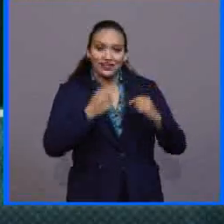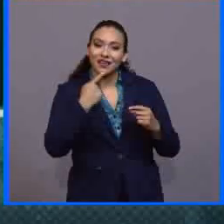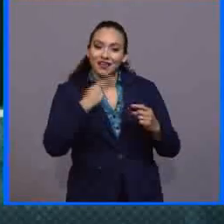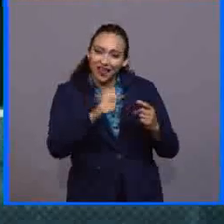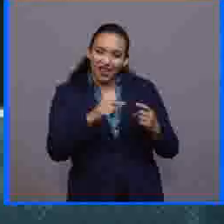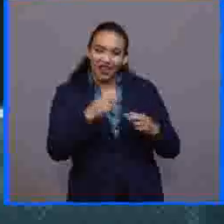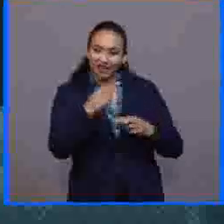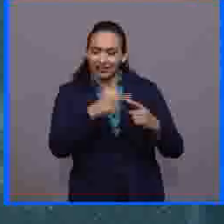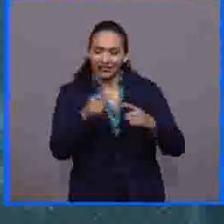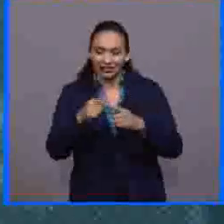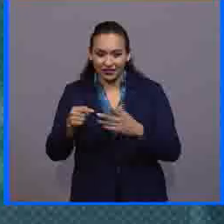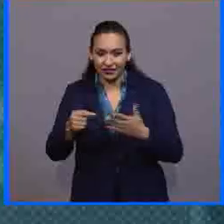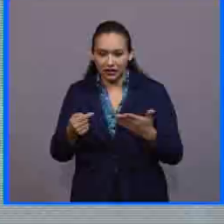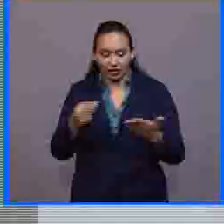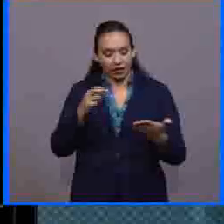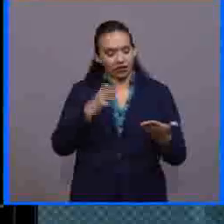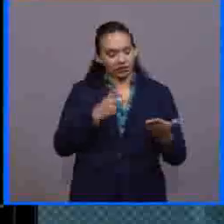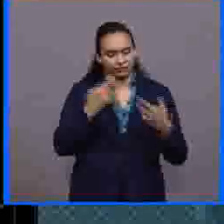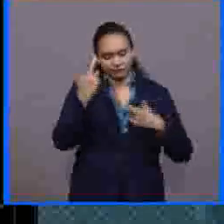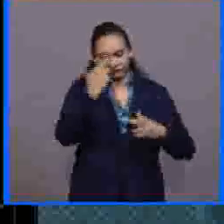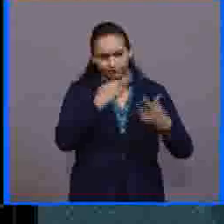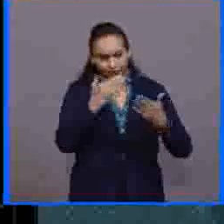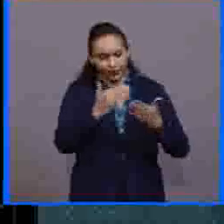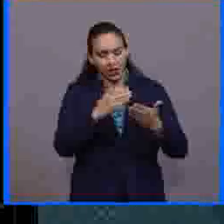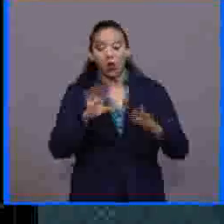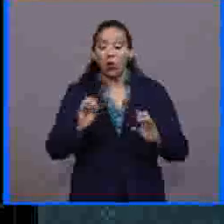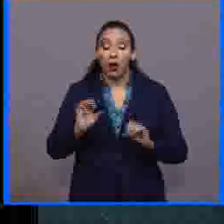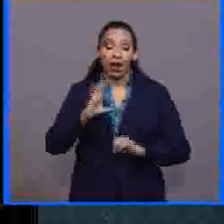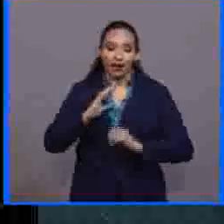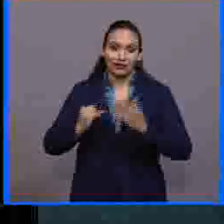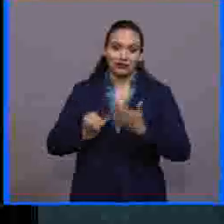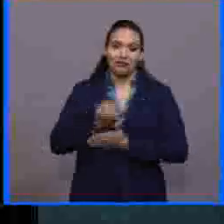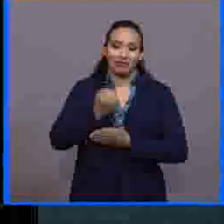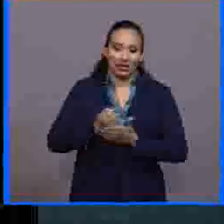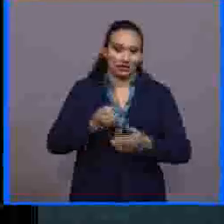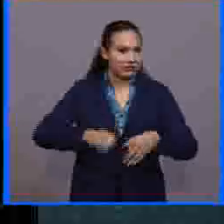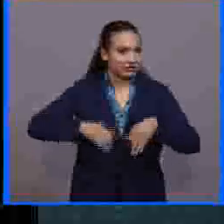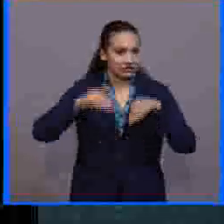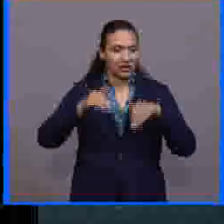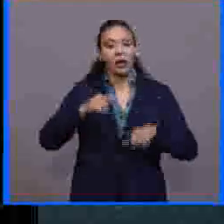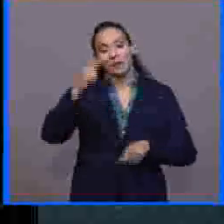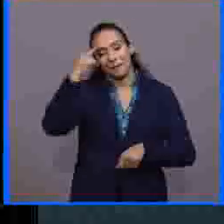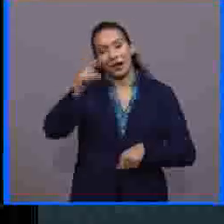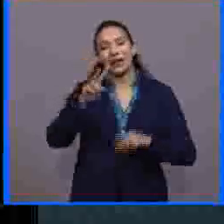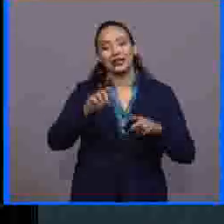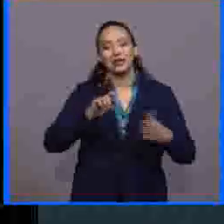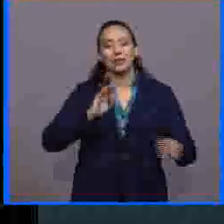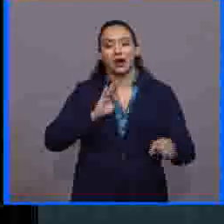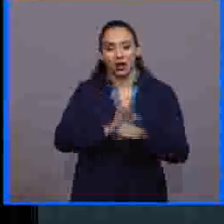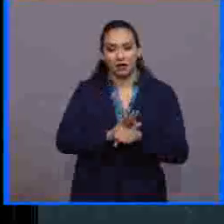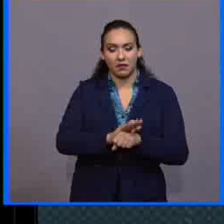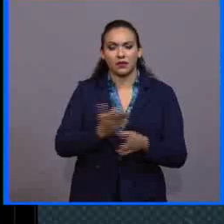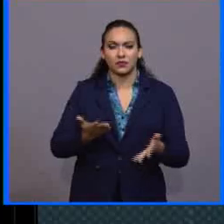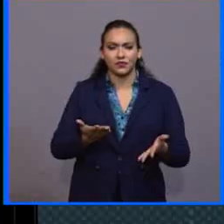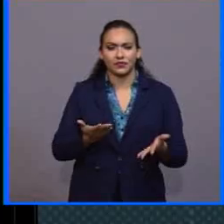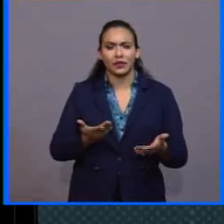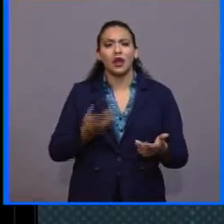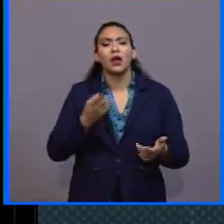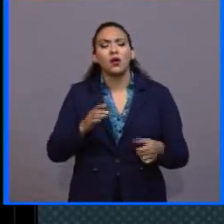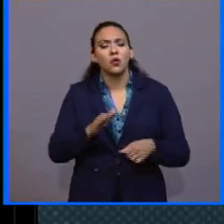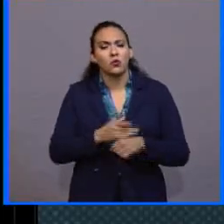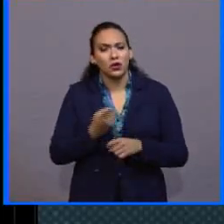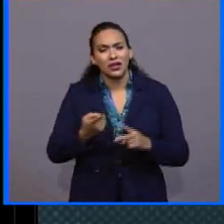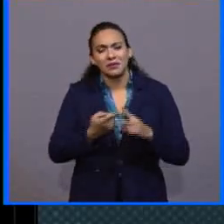interponen contra determinaciones procesales y sentencias definitivas que se dictan en los juicios de amparo indirecto. El recurso de reclamación se